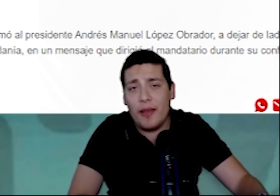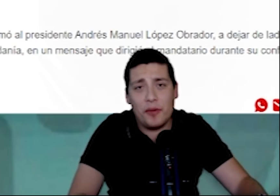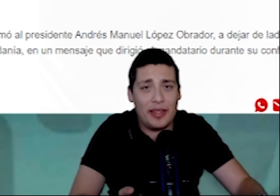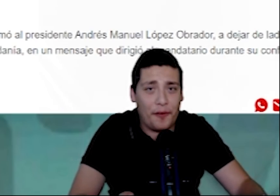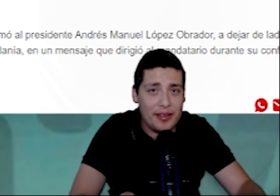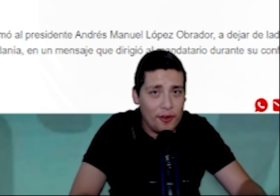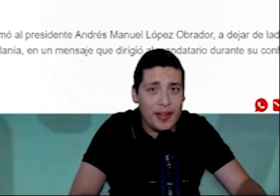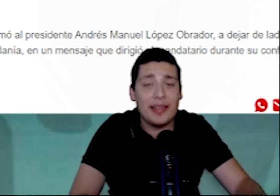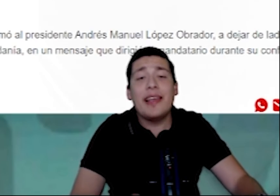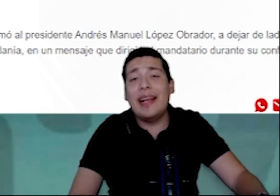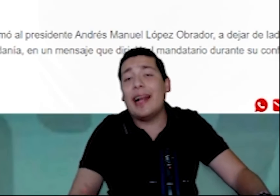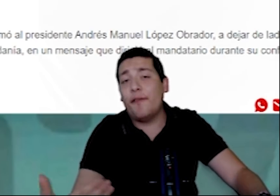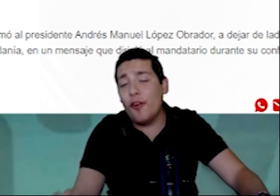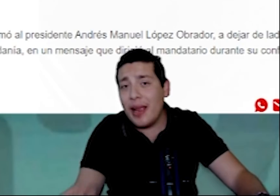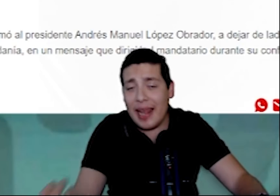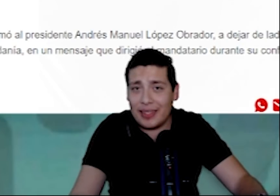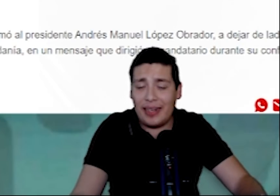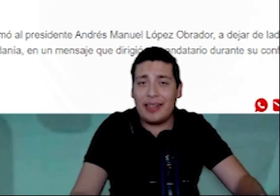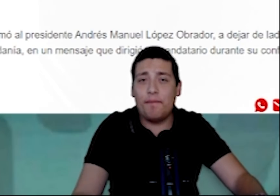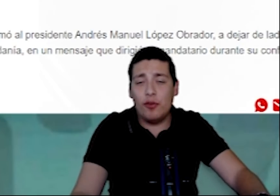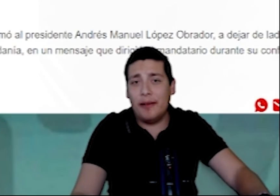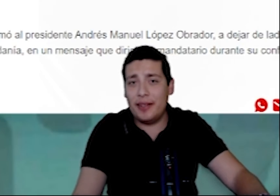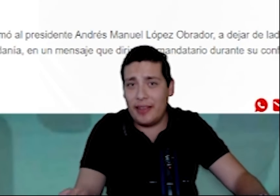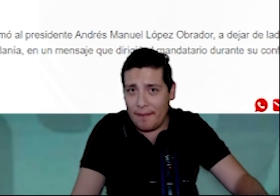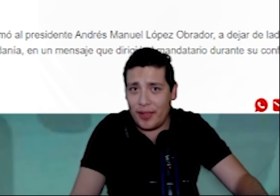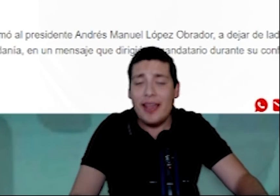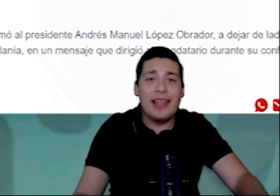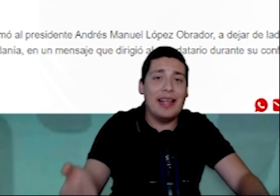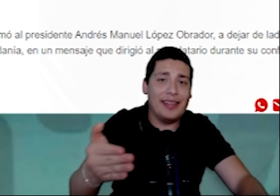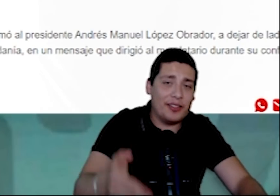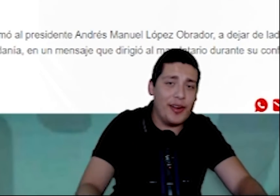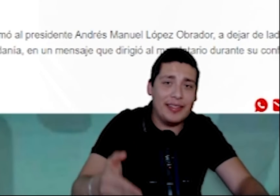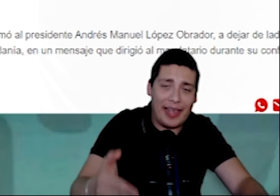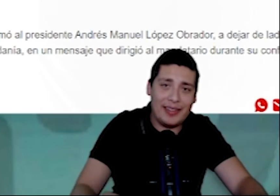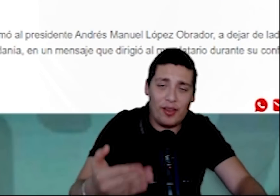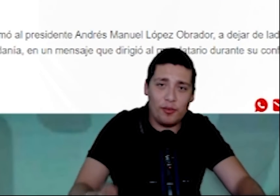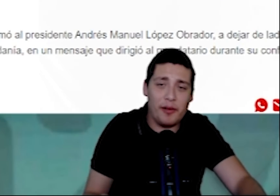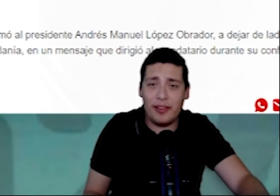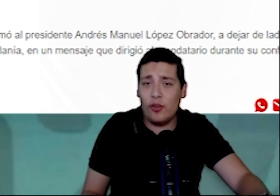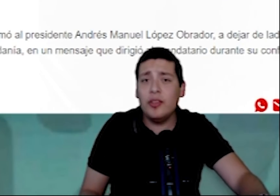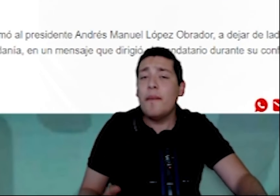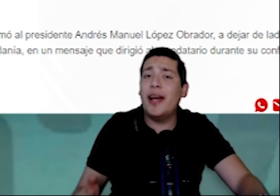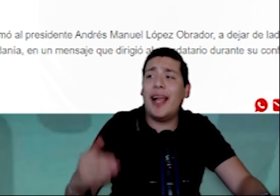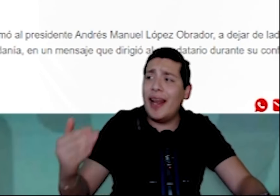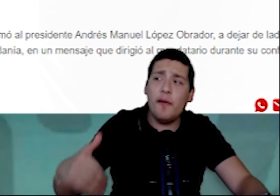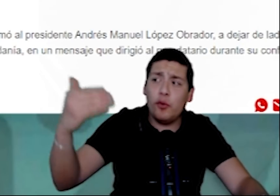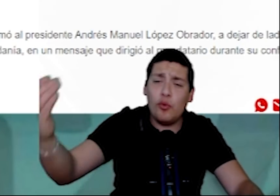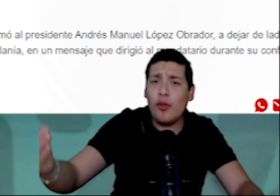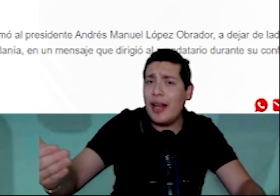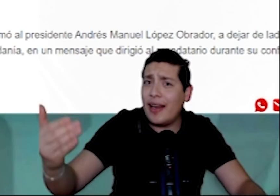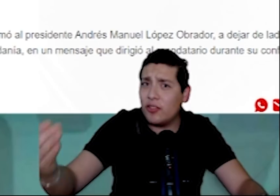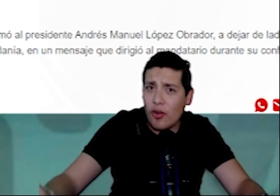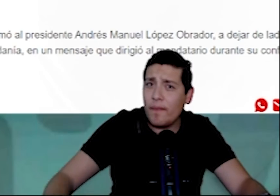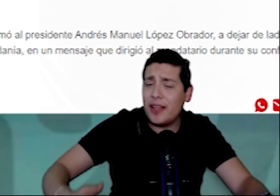en tiempos de definiciones y la reforma eléctrica que impulsa el presidente y las elecciones de este 2022 marcarán el